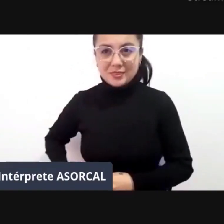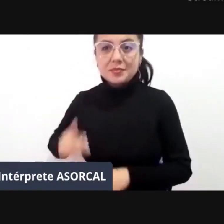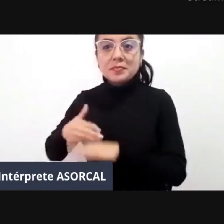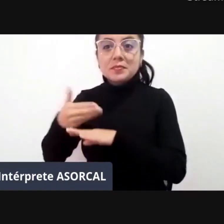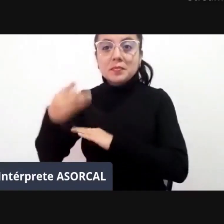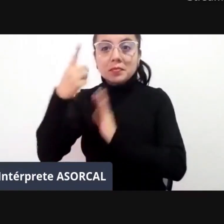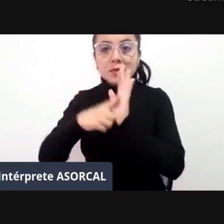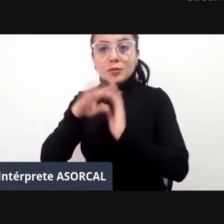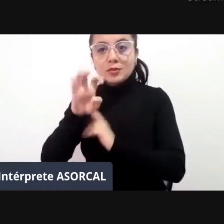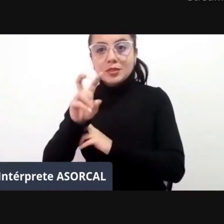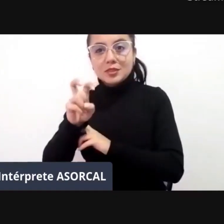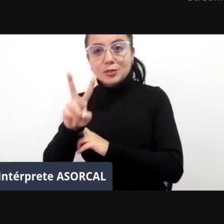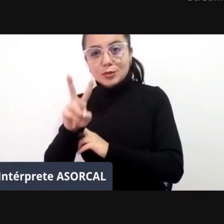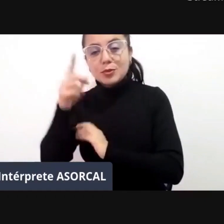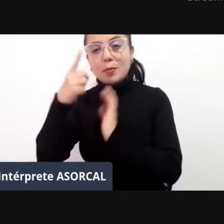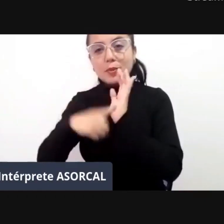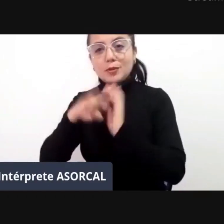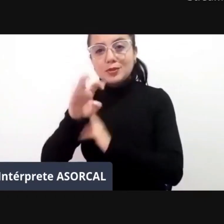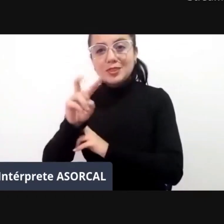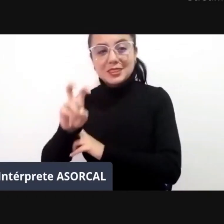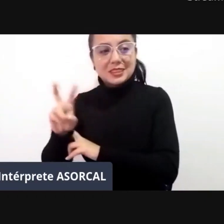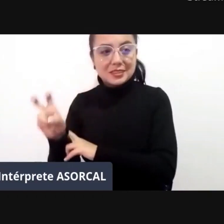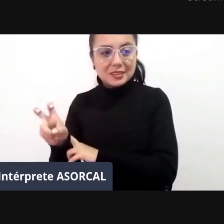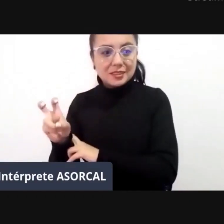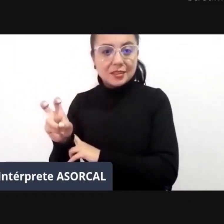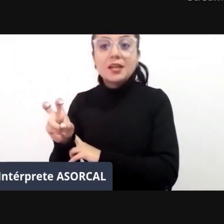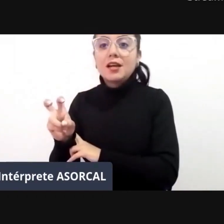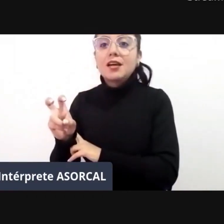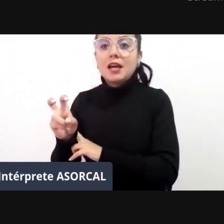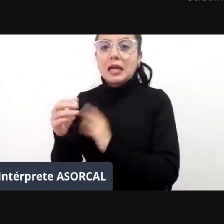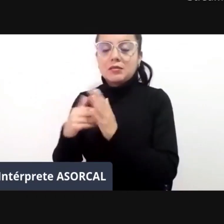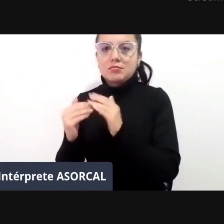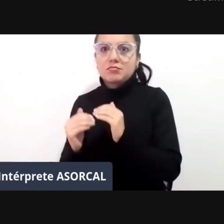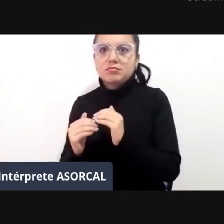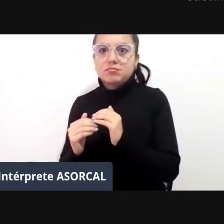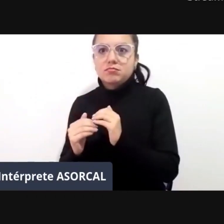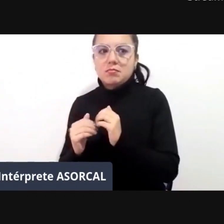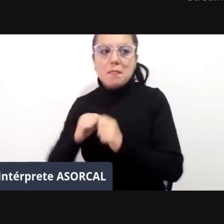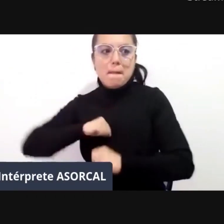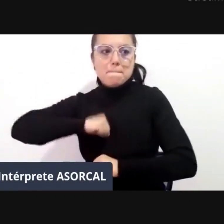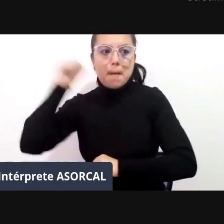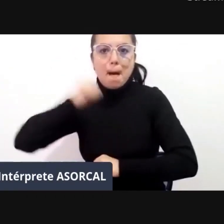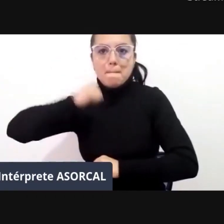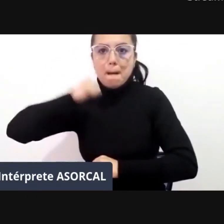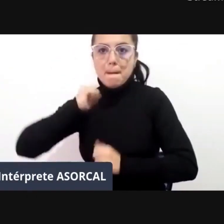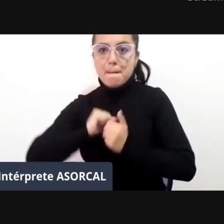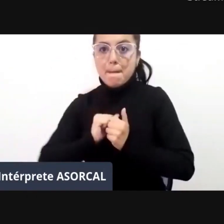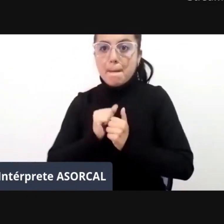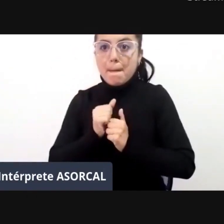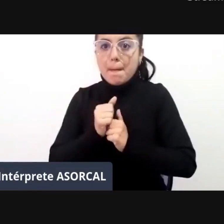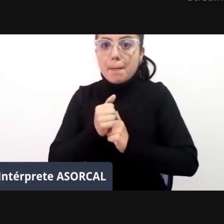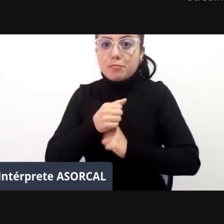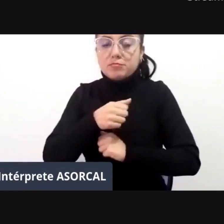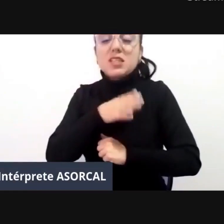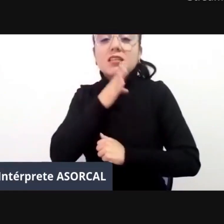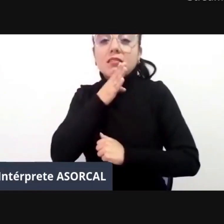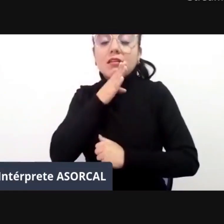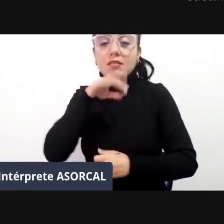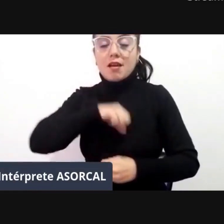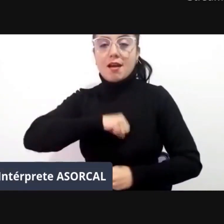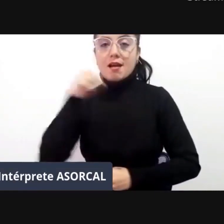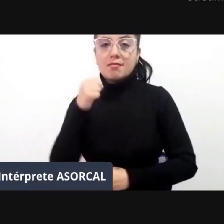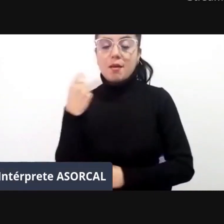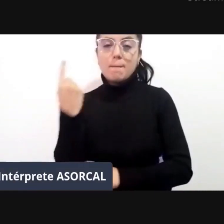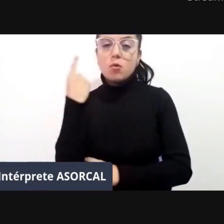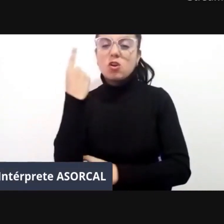1972 y 1977, hicieron subir al poder político 2 generales, pero que